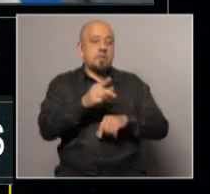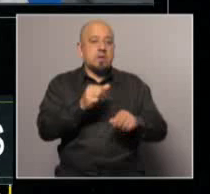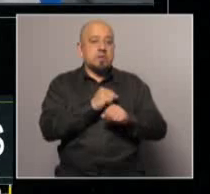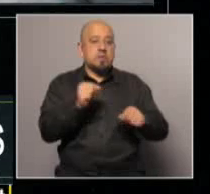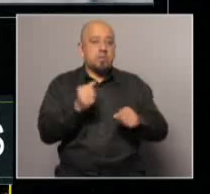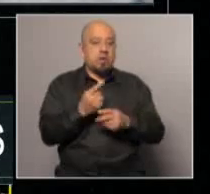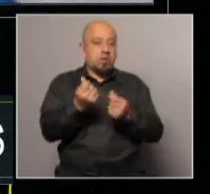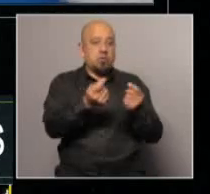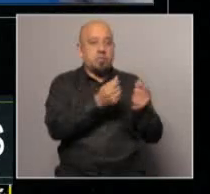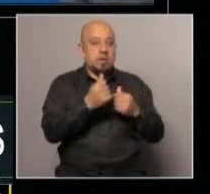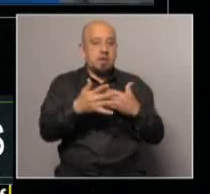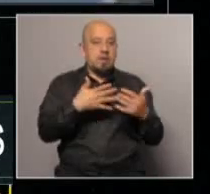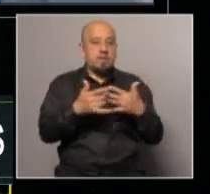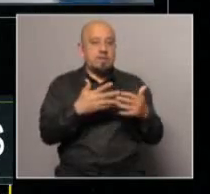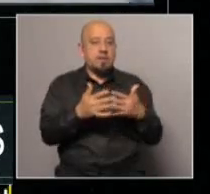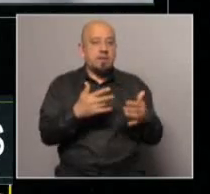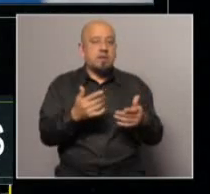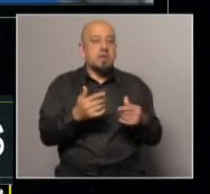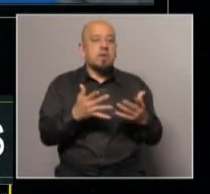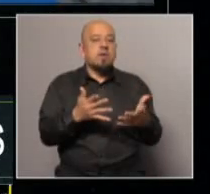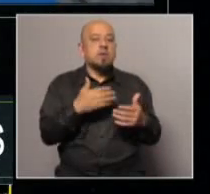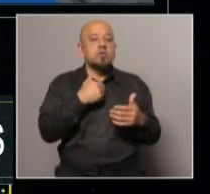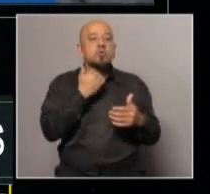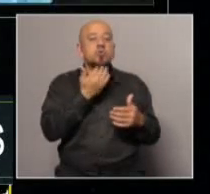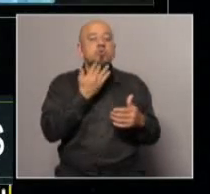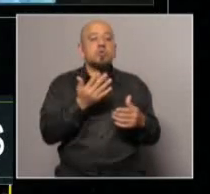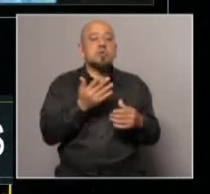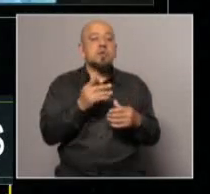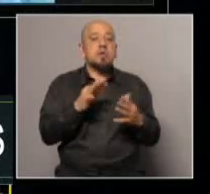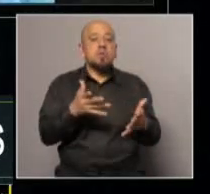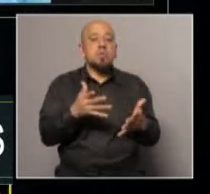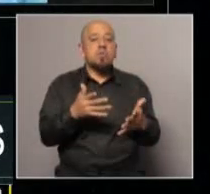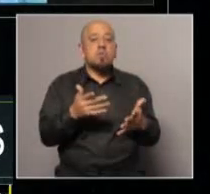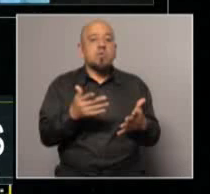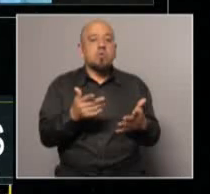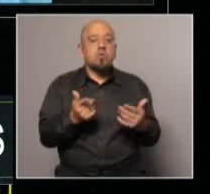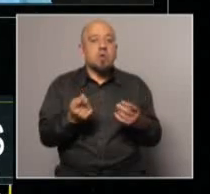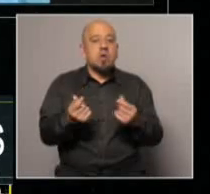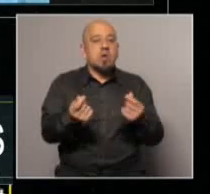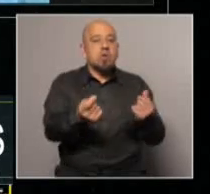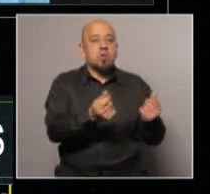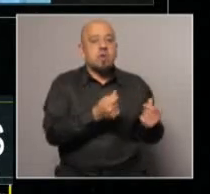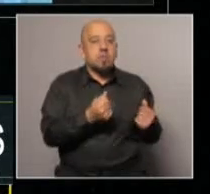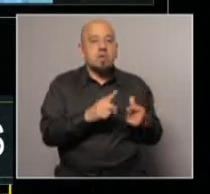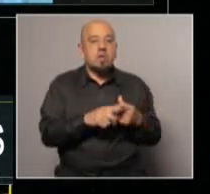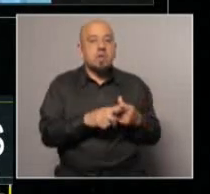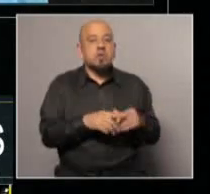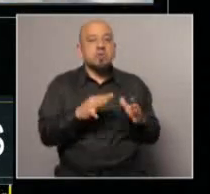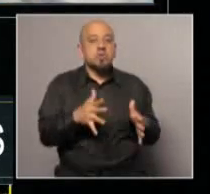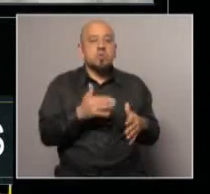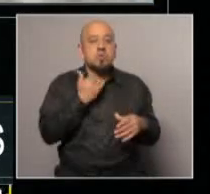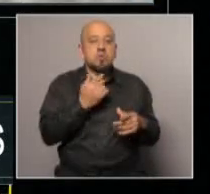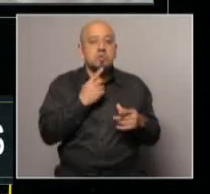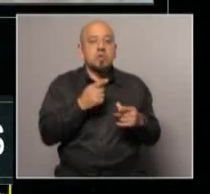comprar en la feria. Yo no sé cuáles son los contaminantes, no sé cuáles son los adulterantes, no sé a punto de partida de qué planta